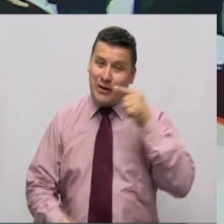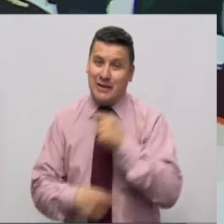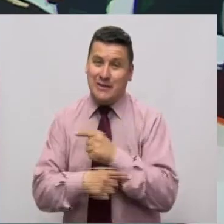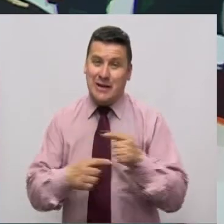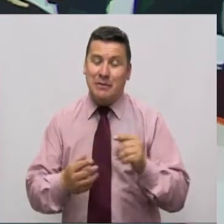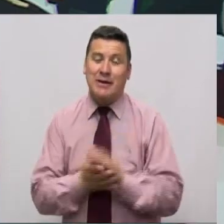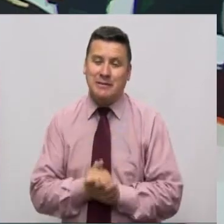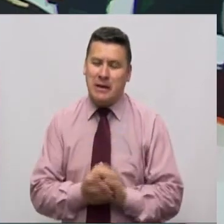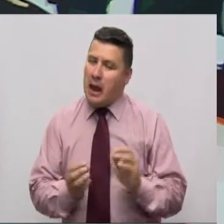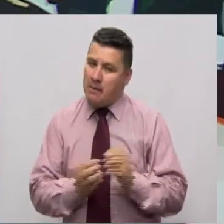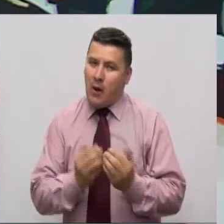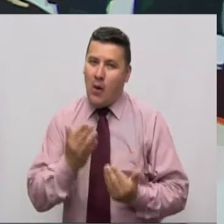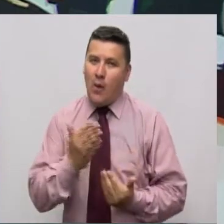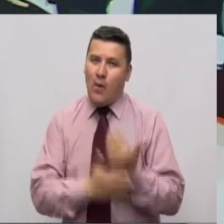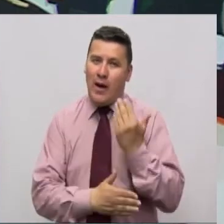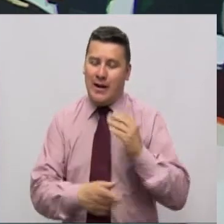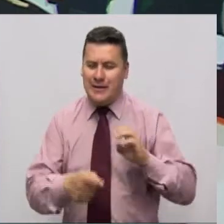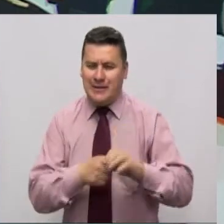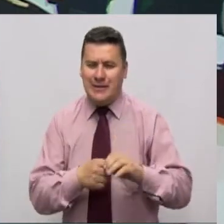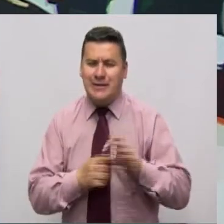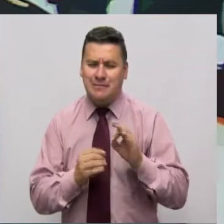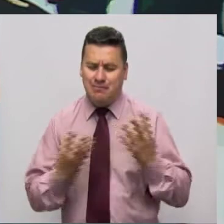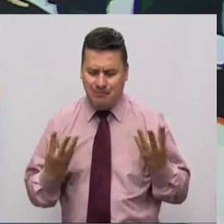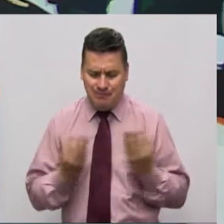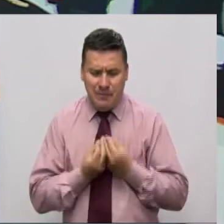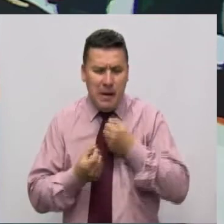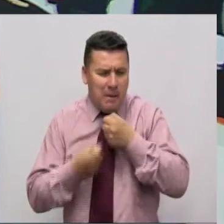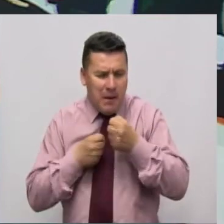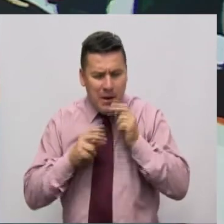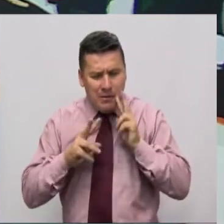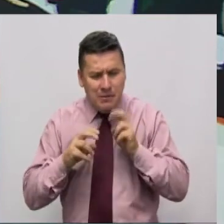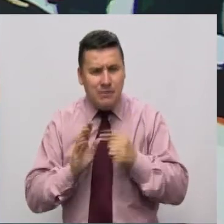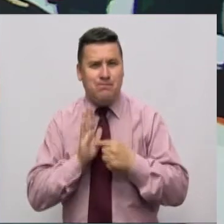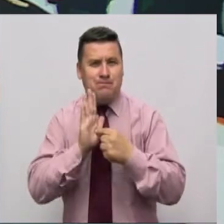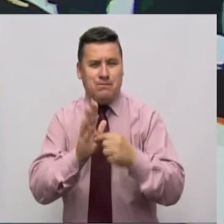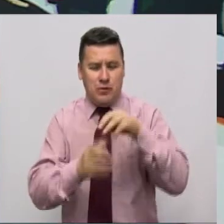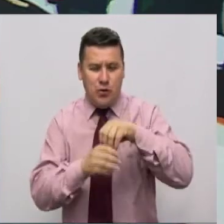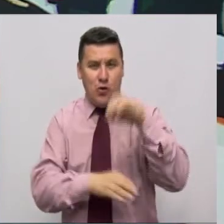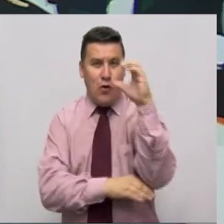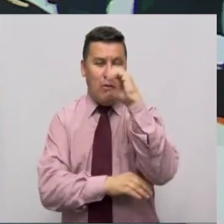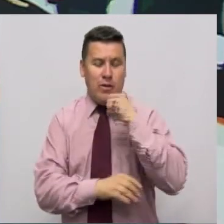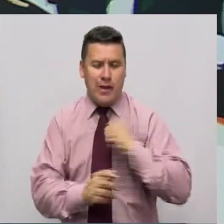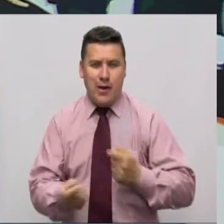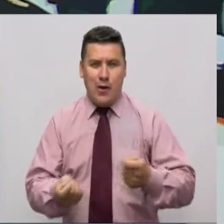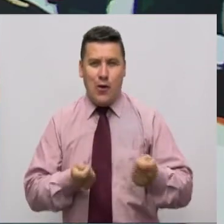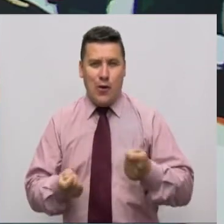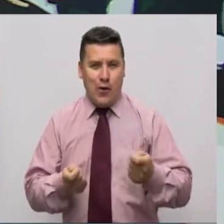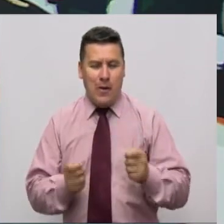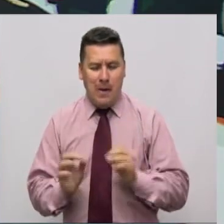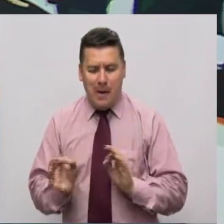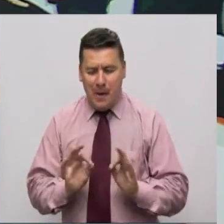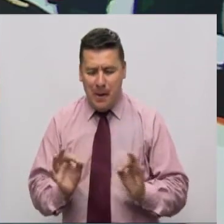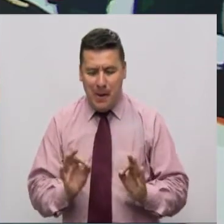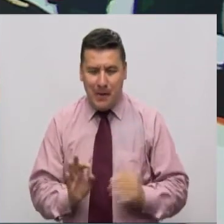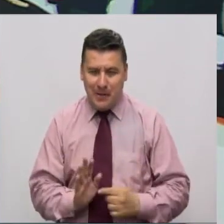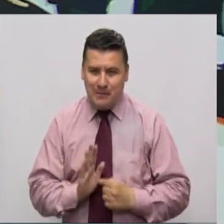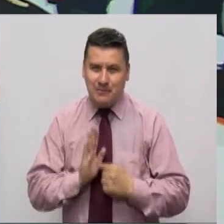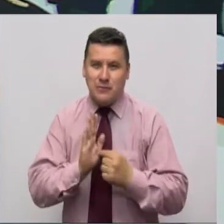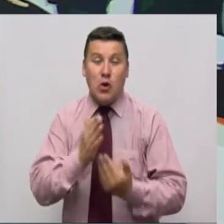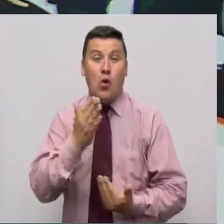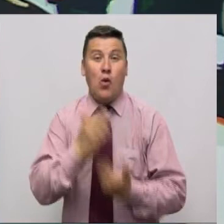@CGR-Colombia. La próxima semana tenemos una nueva cita. Todo este equipo periodístico de Colombia Tiene Control habrá